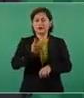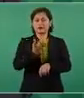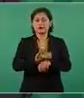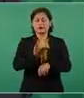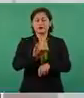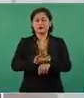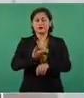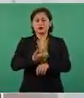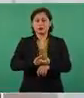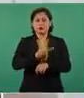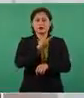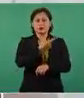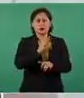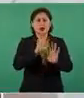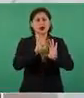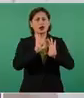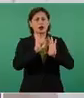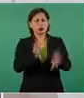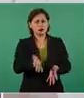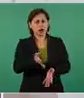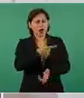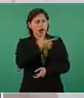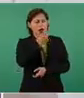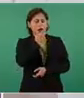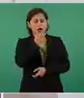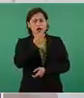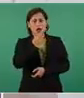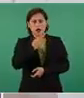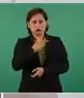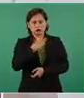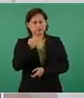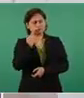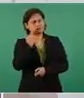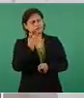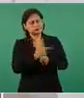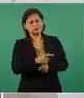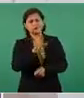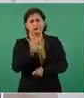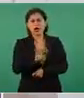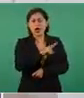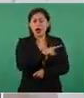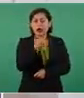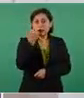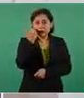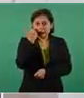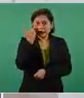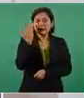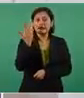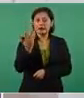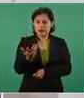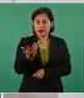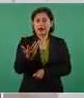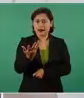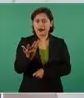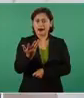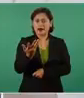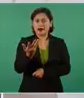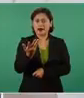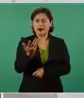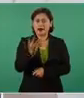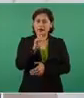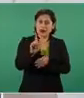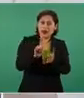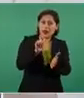de querer iniciar una nueva política migratoria.